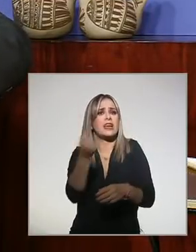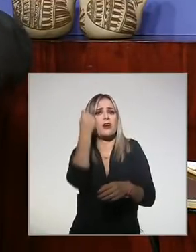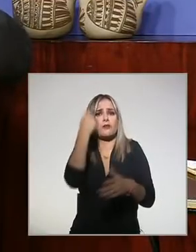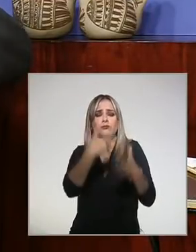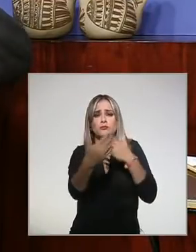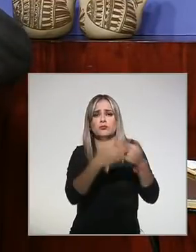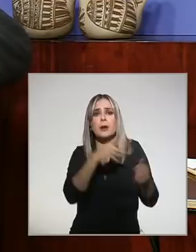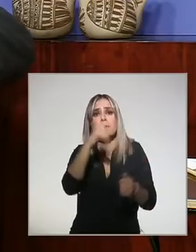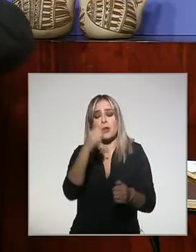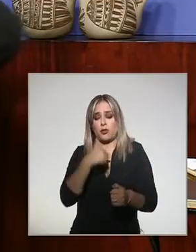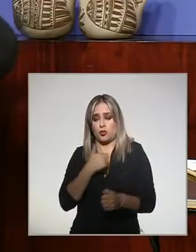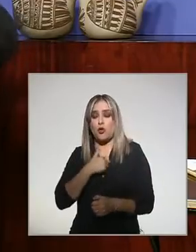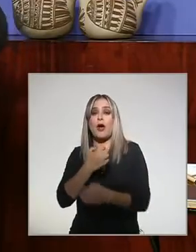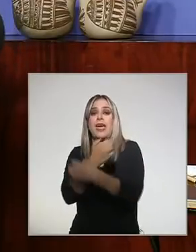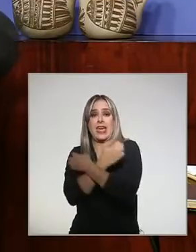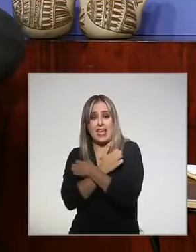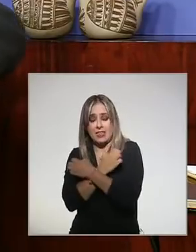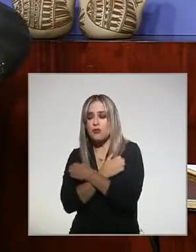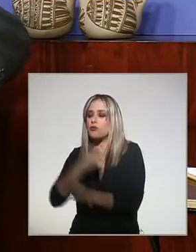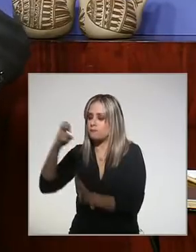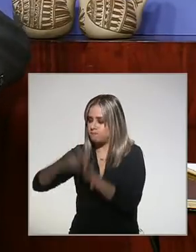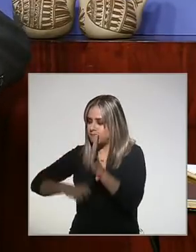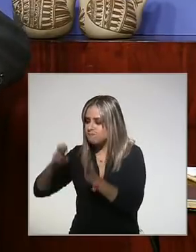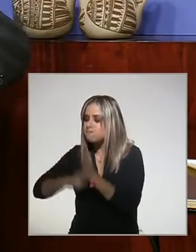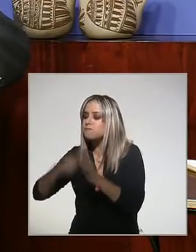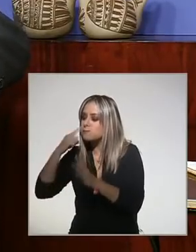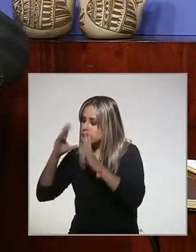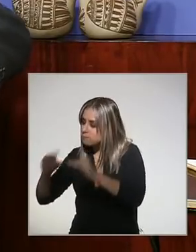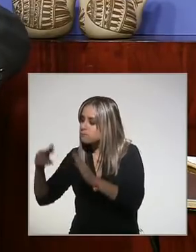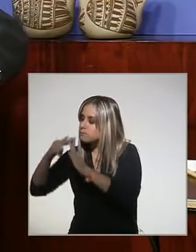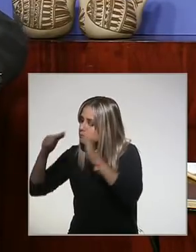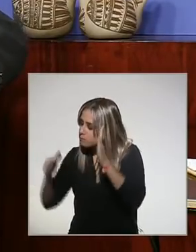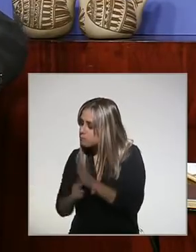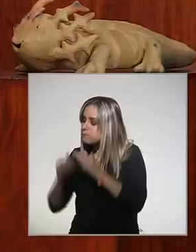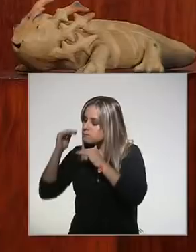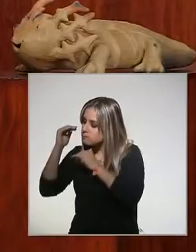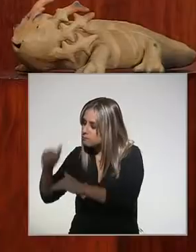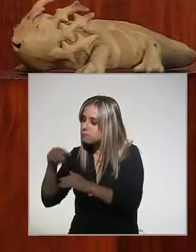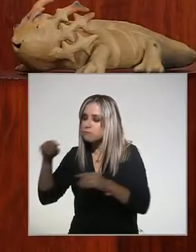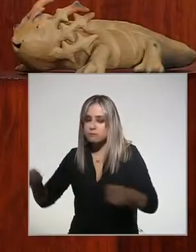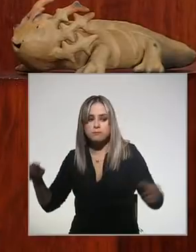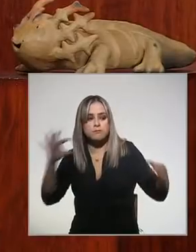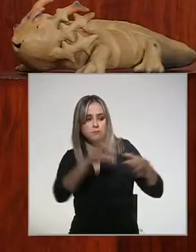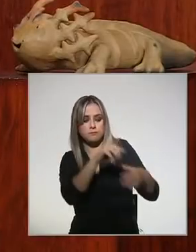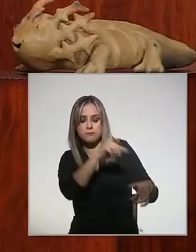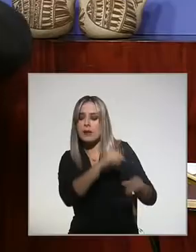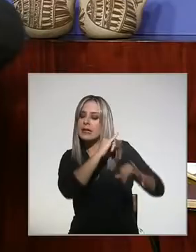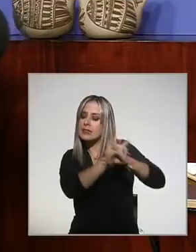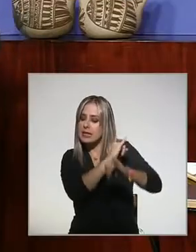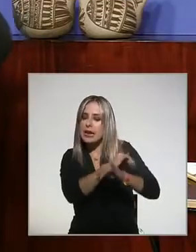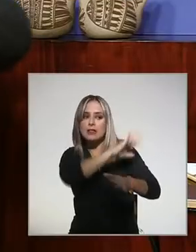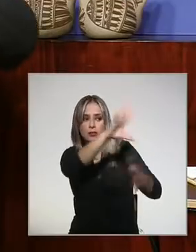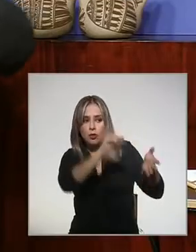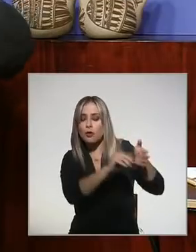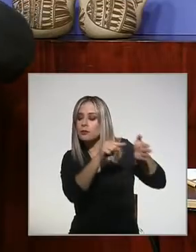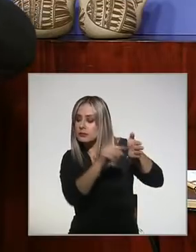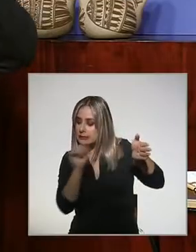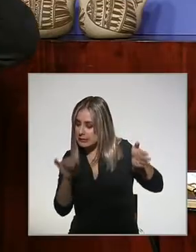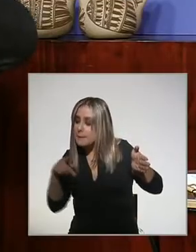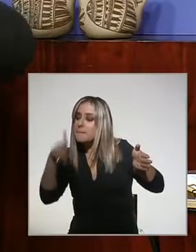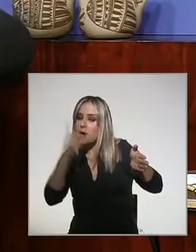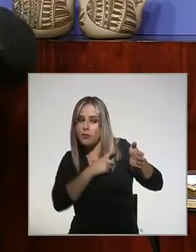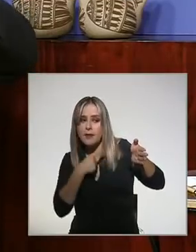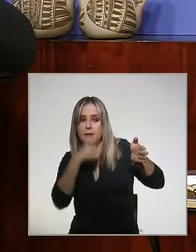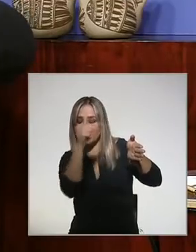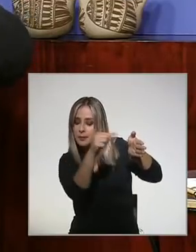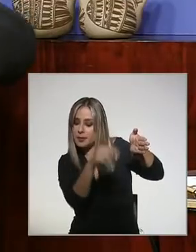entre te educo yo para que te adaptes y tengas las capacidades de adaptarte al medio digital, a te dejo que tú aprendas y como